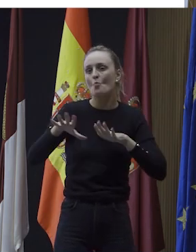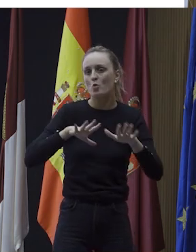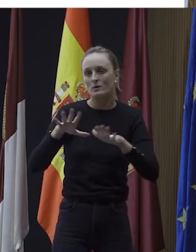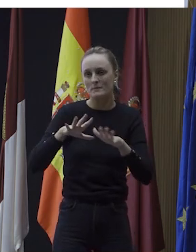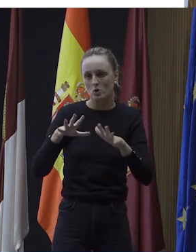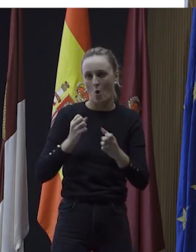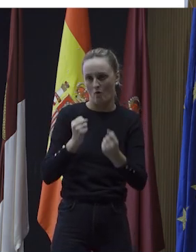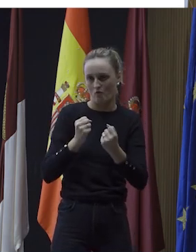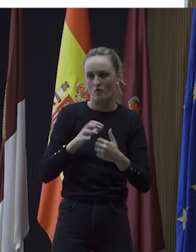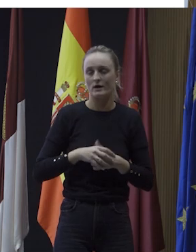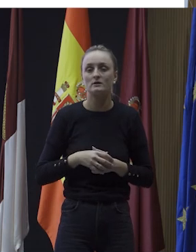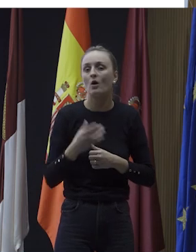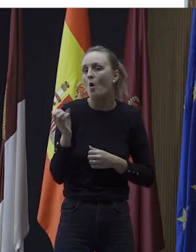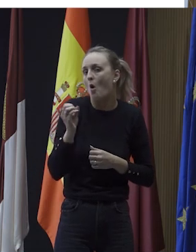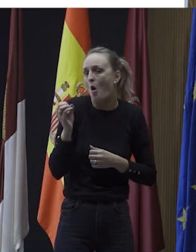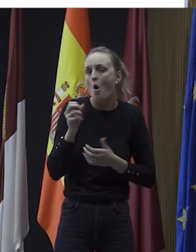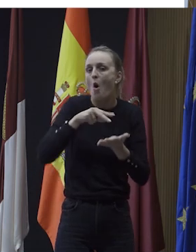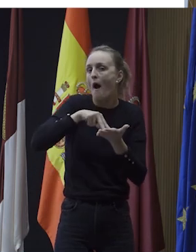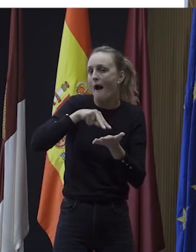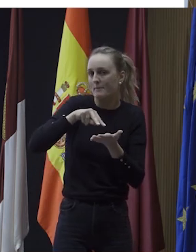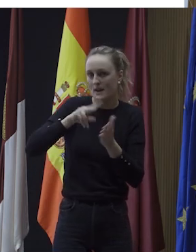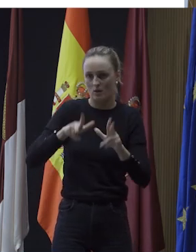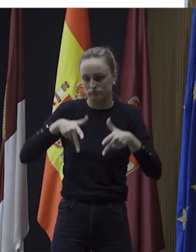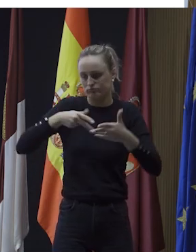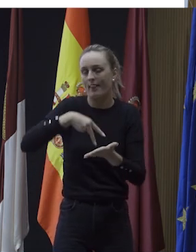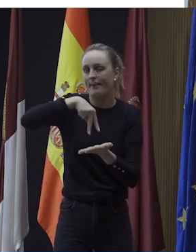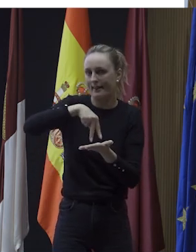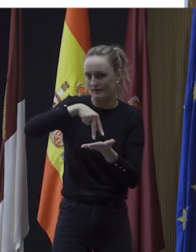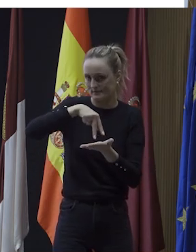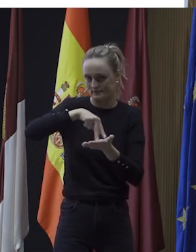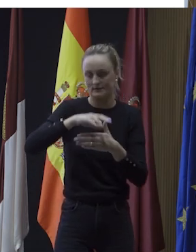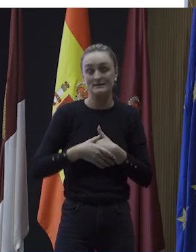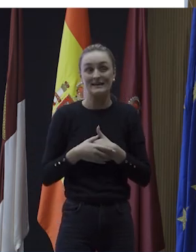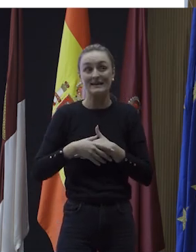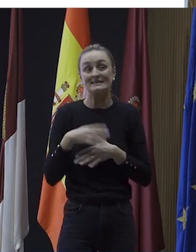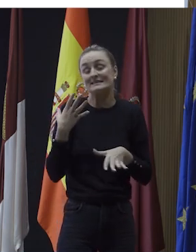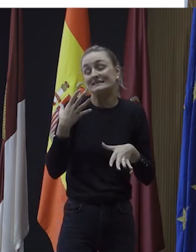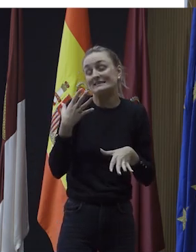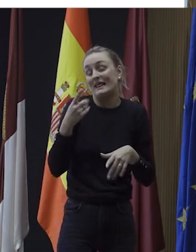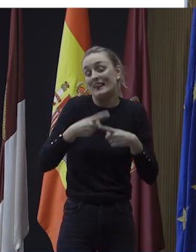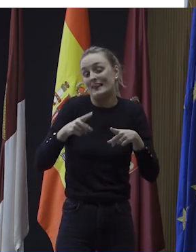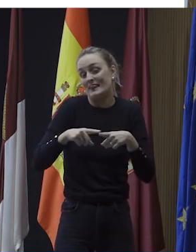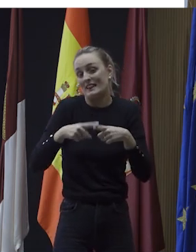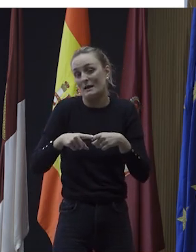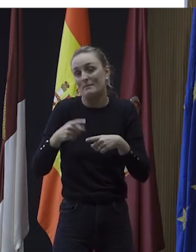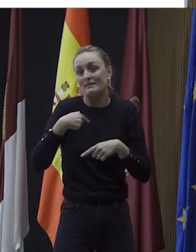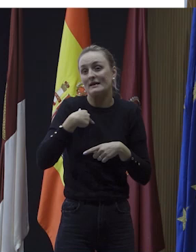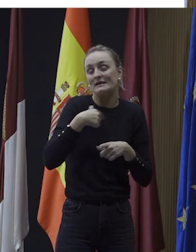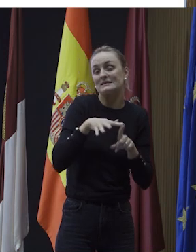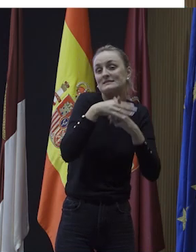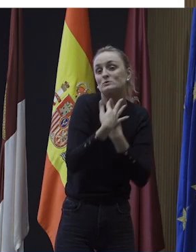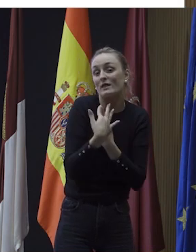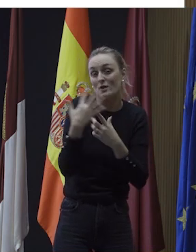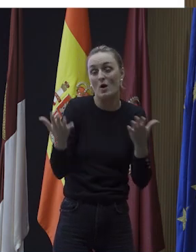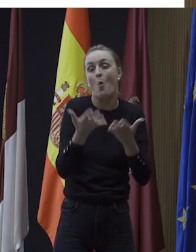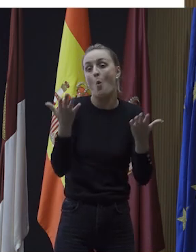de caminar o levantarse de una silla. Y según aparezca la incontinencia en una de estas situaciones, pues tendremos distintos grados